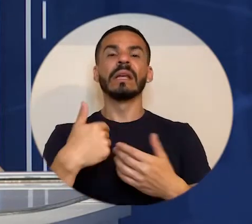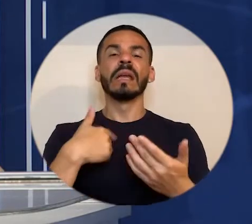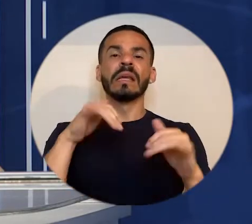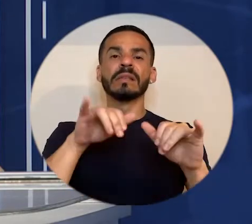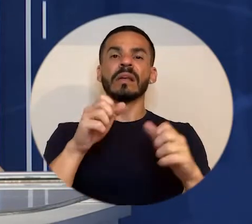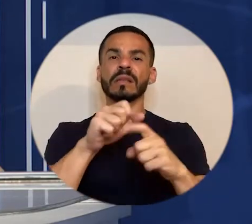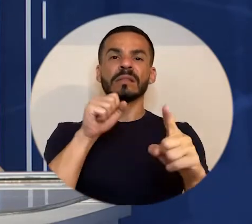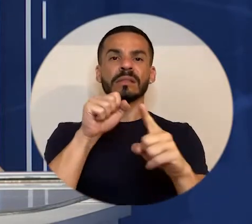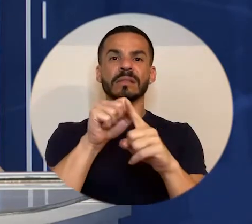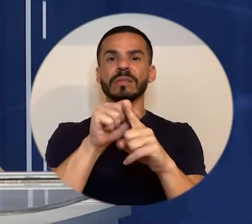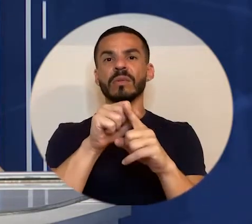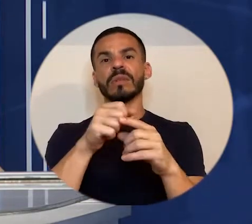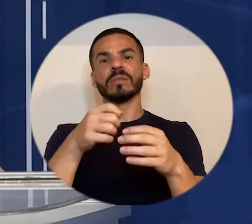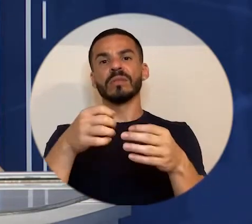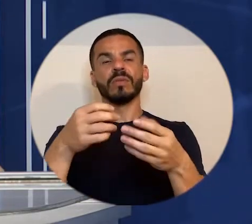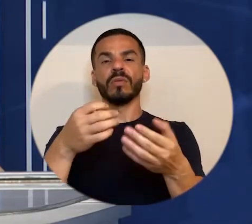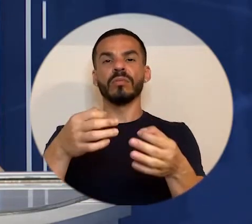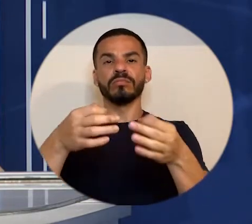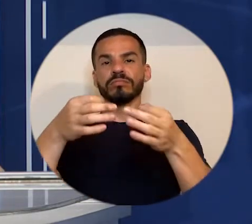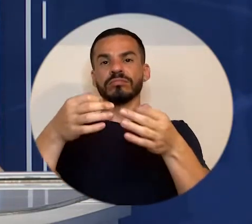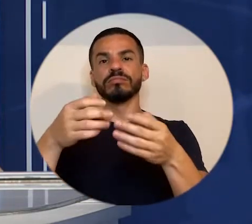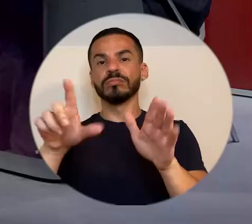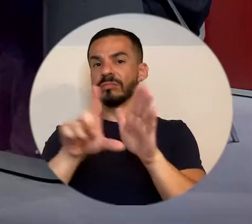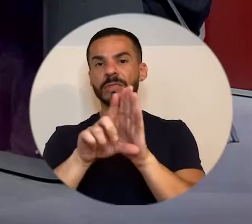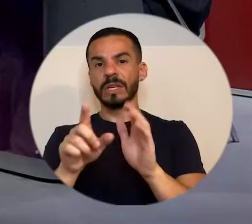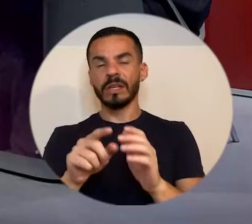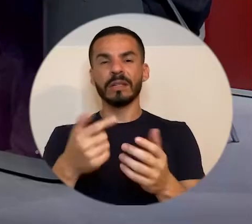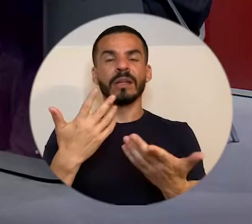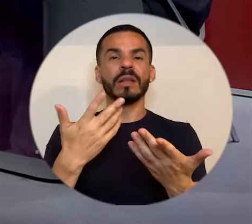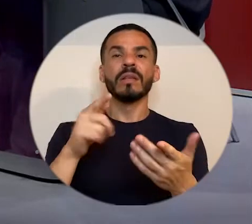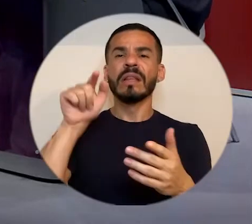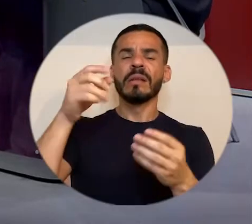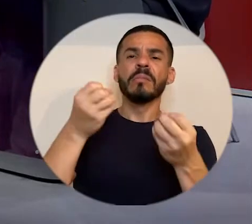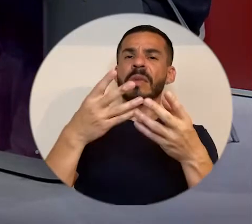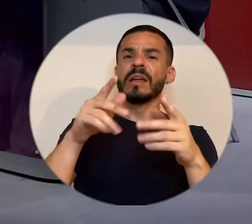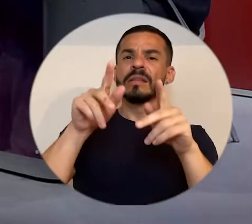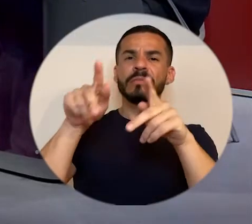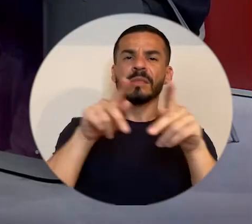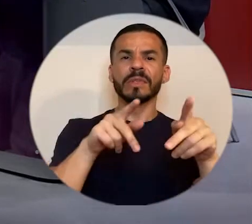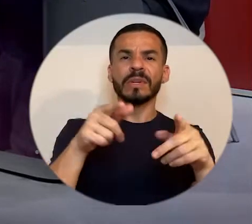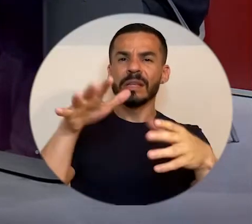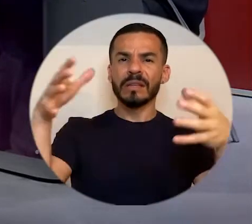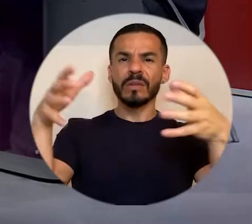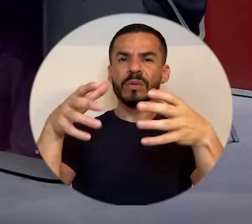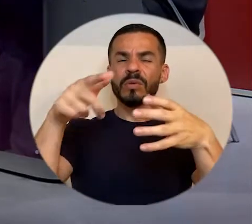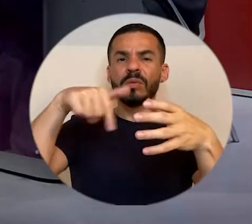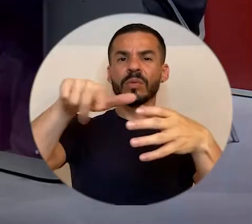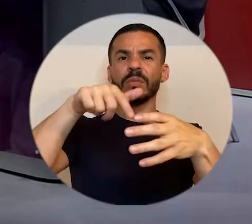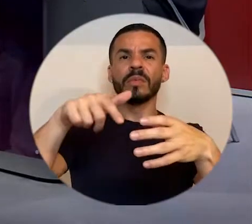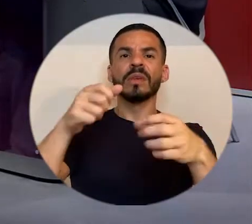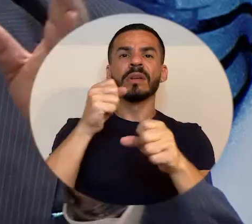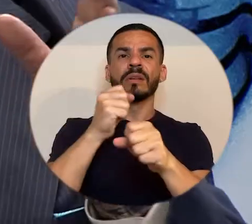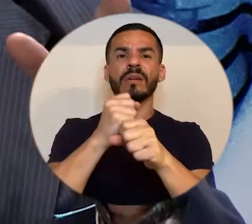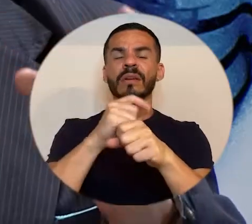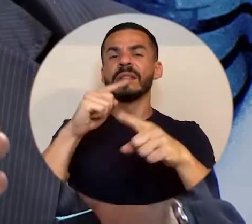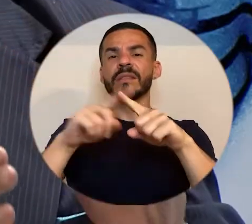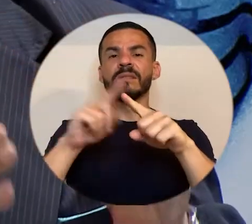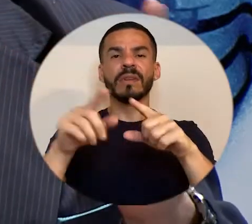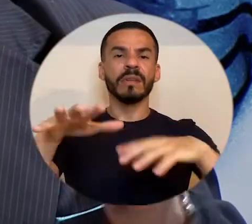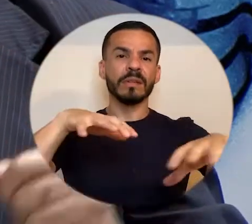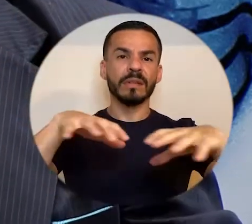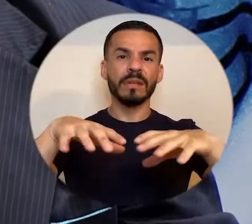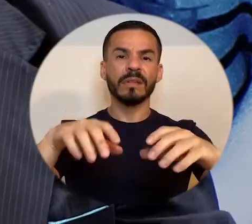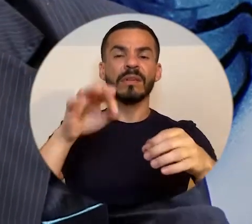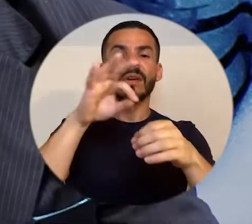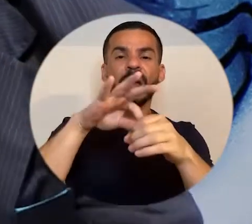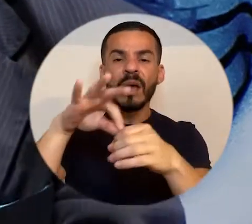naciones y que está en situación irregular. Bueno, es que la masa ya que está en Estados Unidos es una masa que está colocada en una